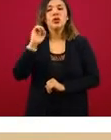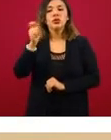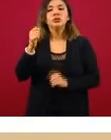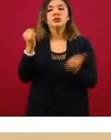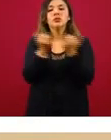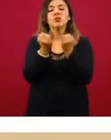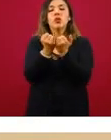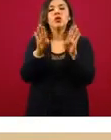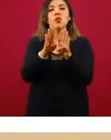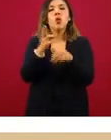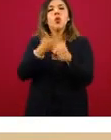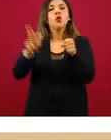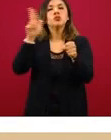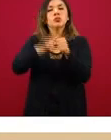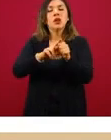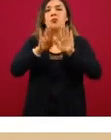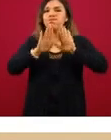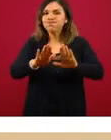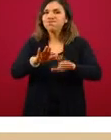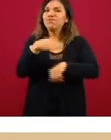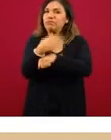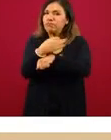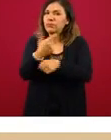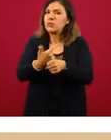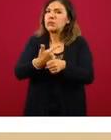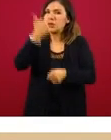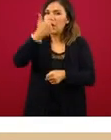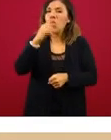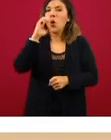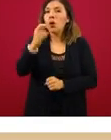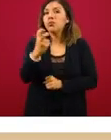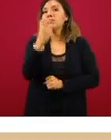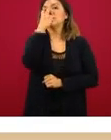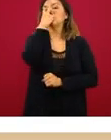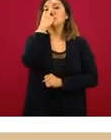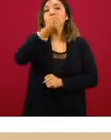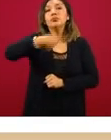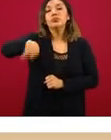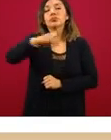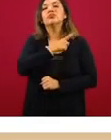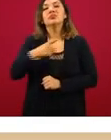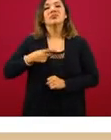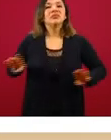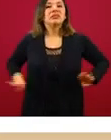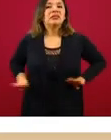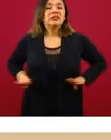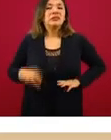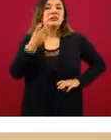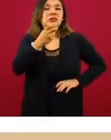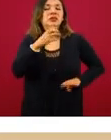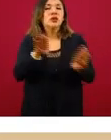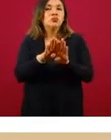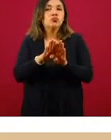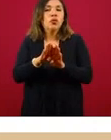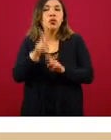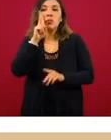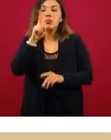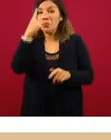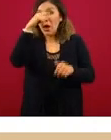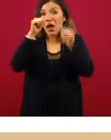distribuye entre hospitalizados estables, graves e intubados, que tuvieron esta característica al momento de recibir la atención